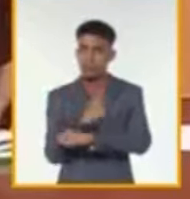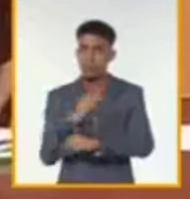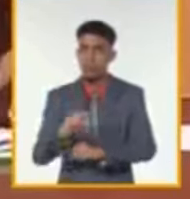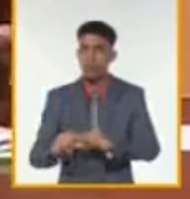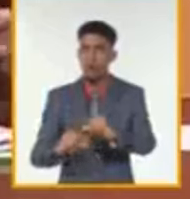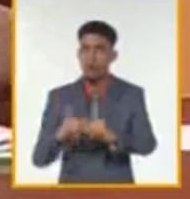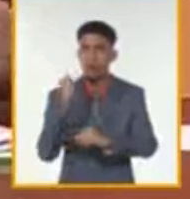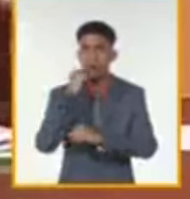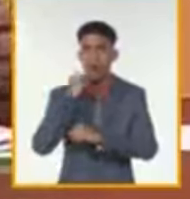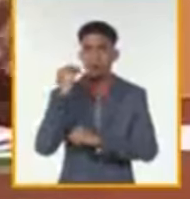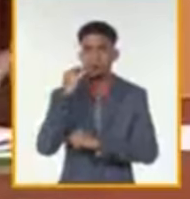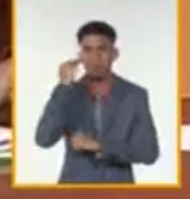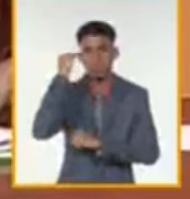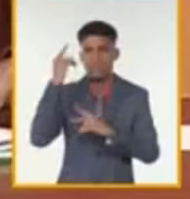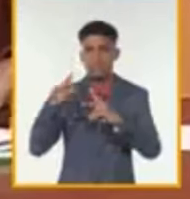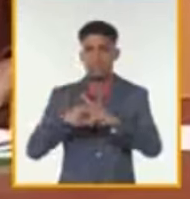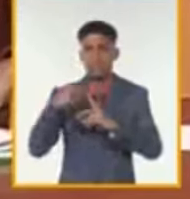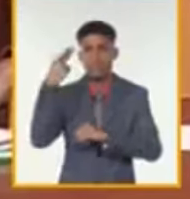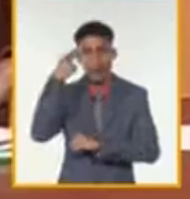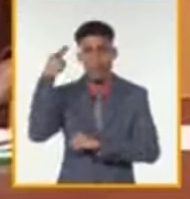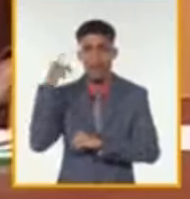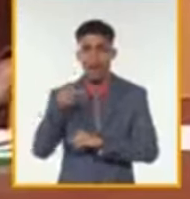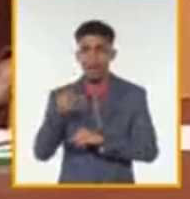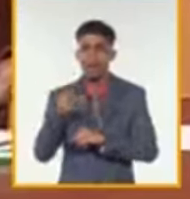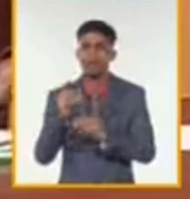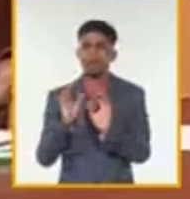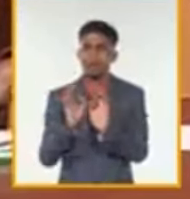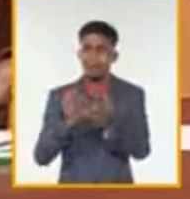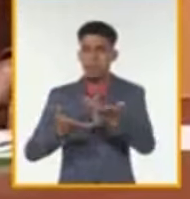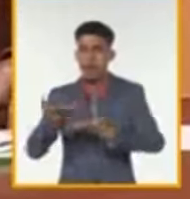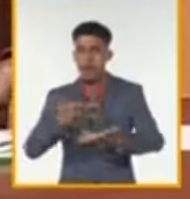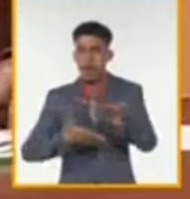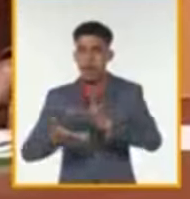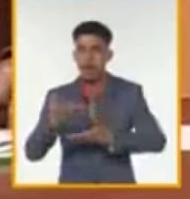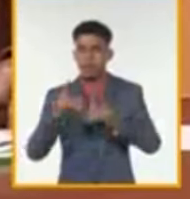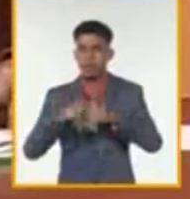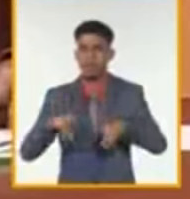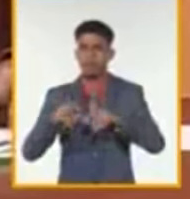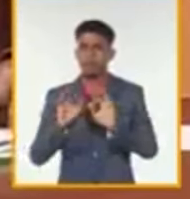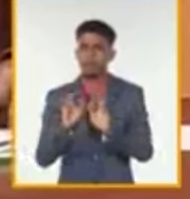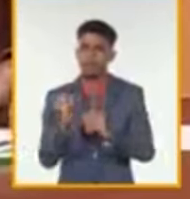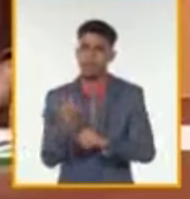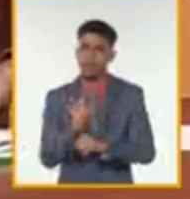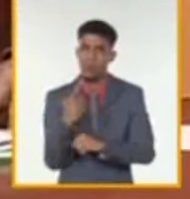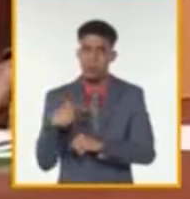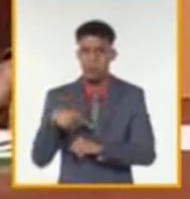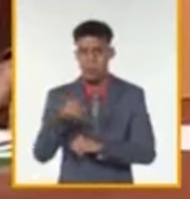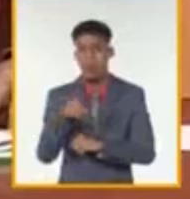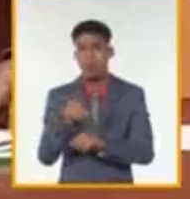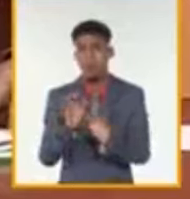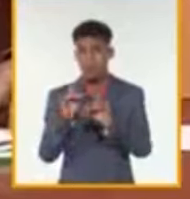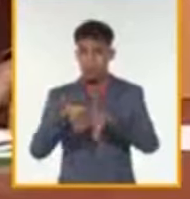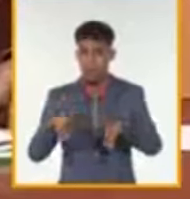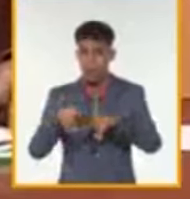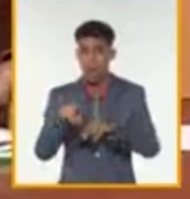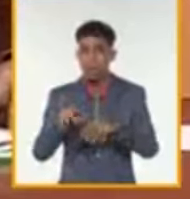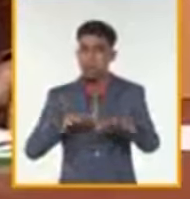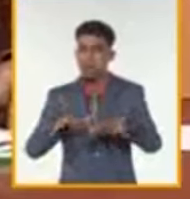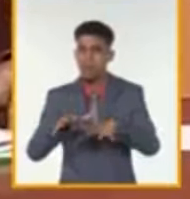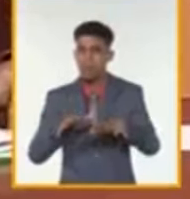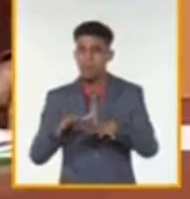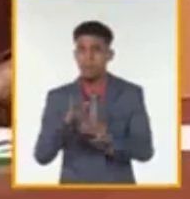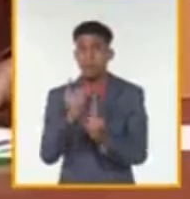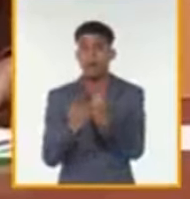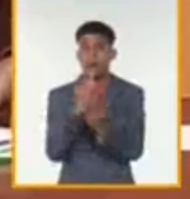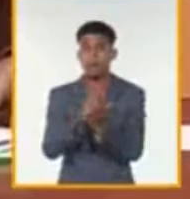capacidades en el intercambio que hemos tenido con la universidad nosotros vamos a la universidad recibimos eh preparación allá los estudiantes de la universidad vienen a nuestra